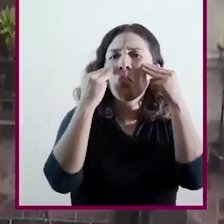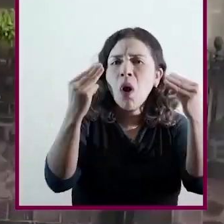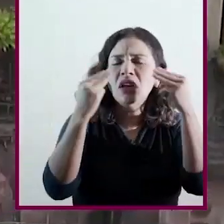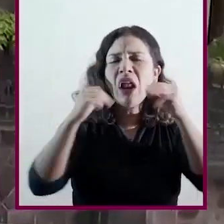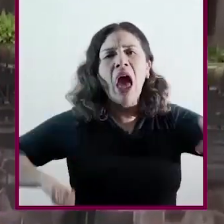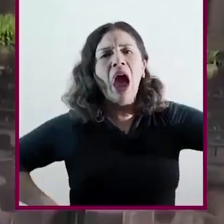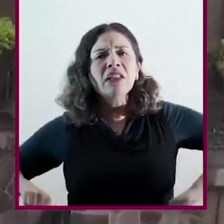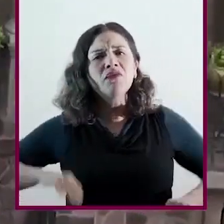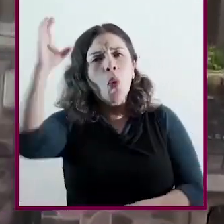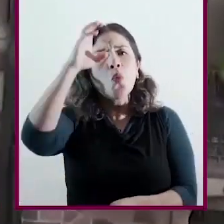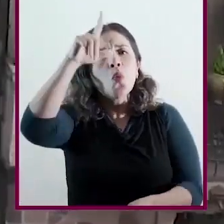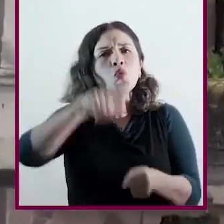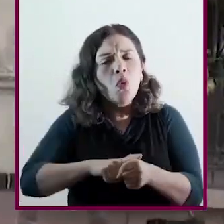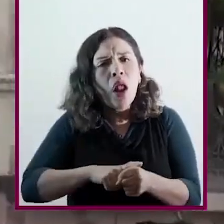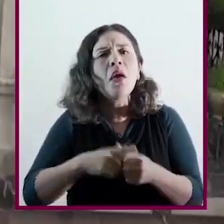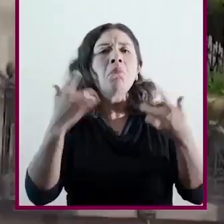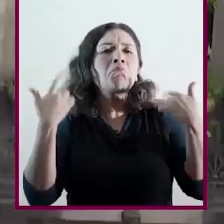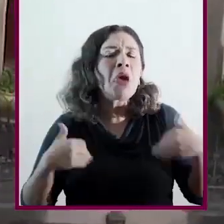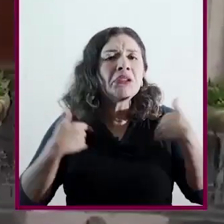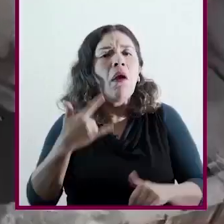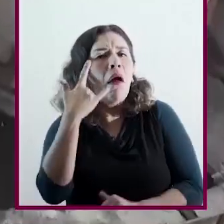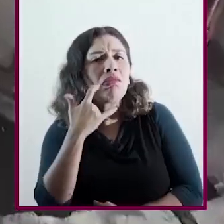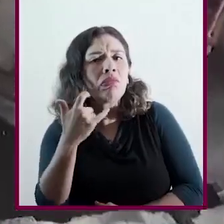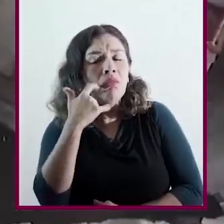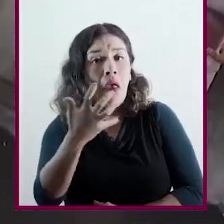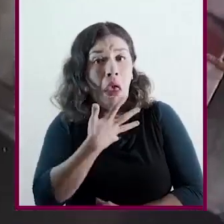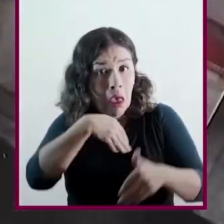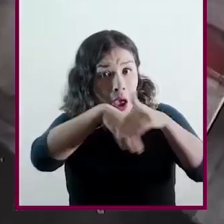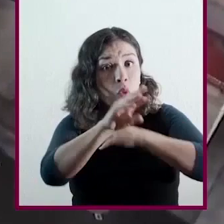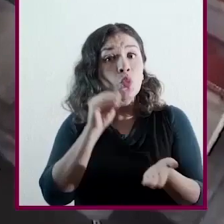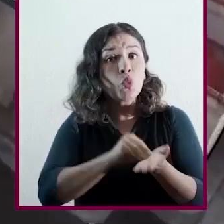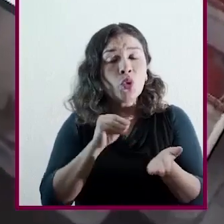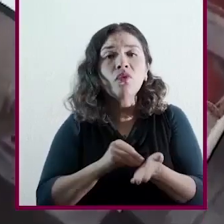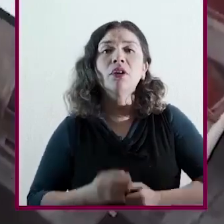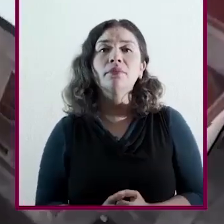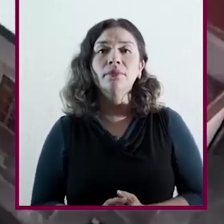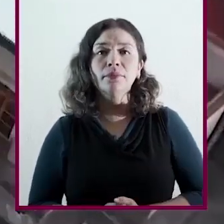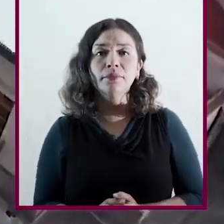recorridos, muestras y actividades culturales.